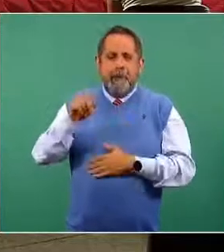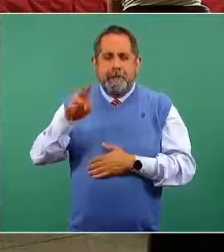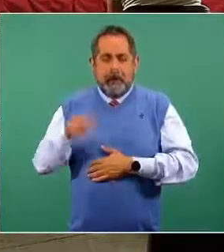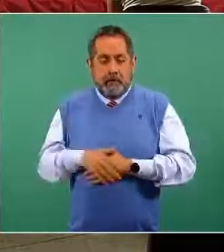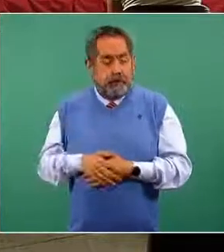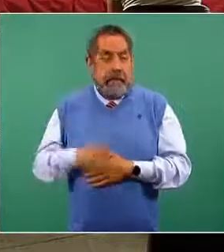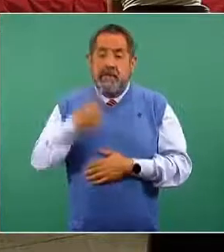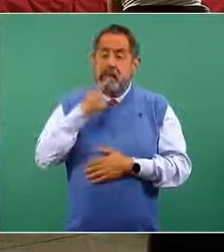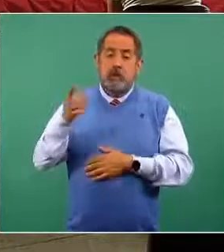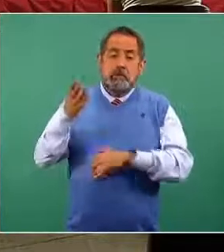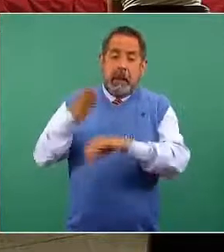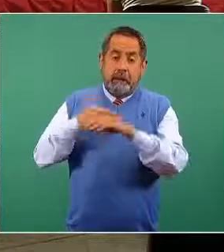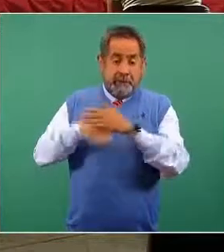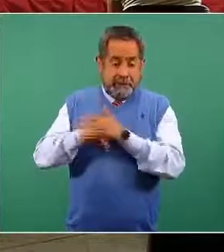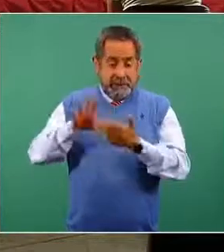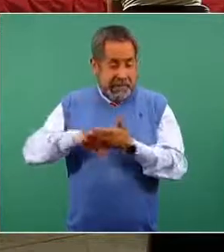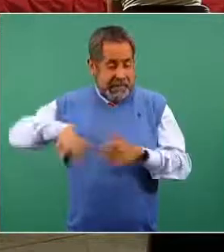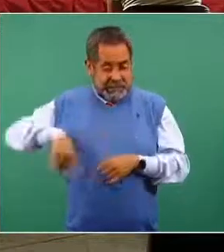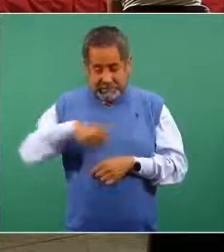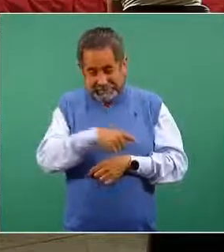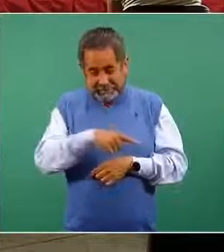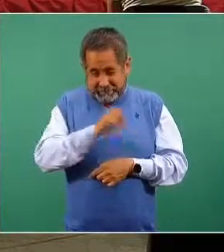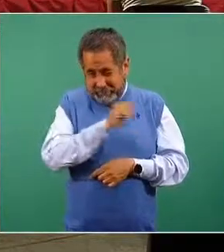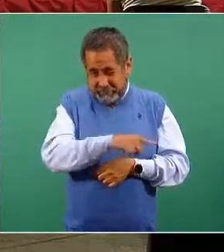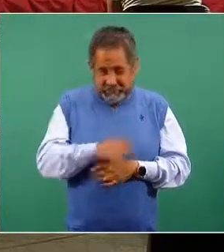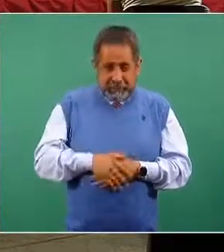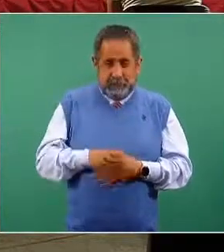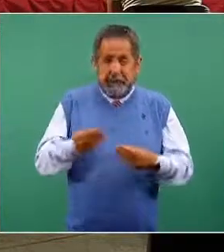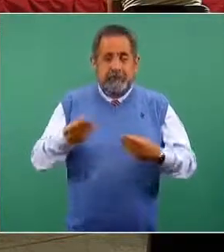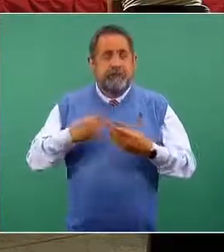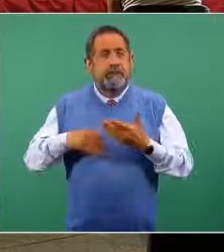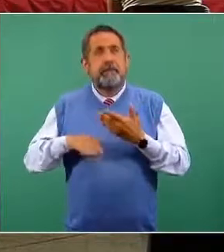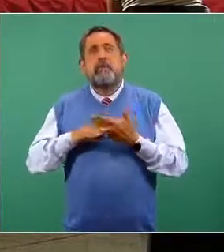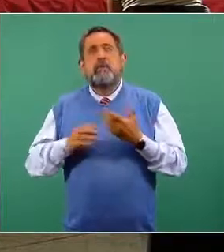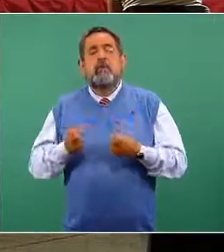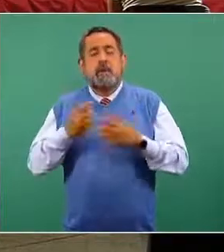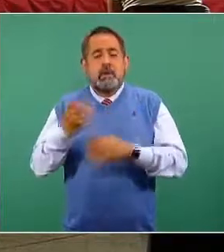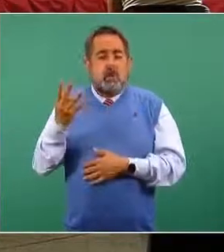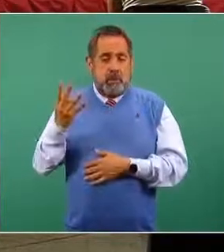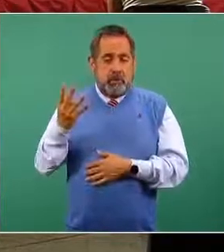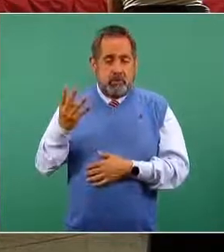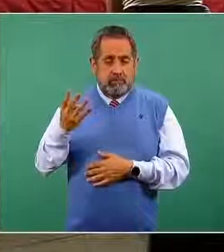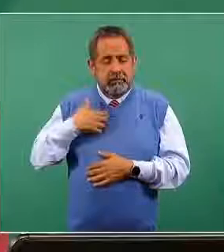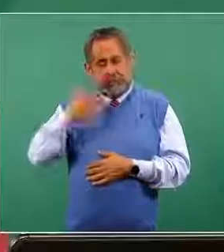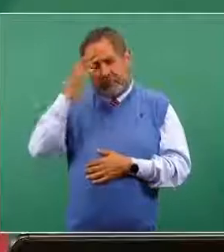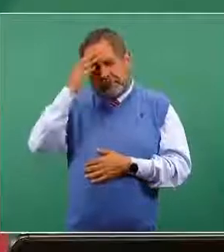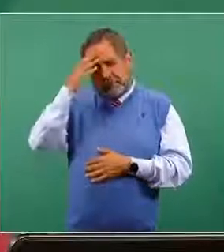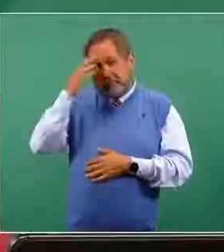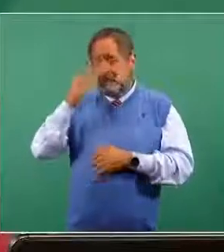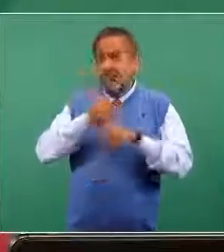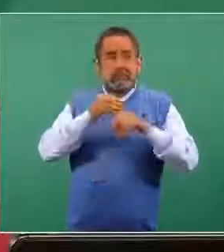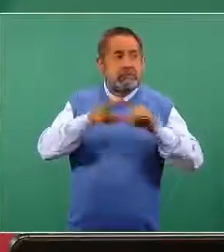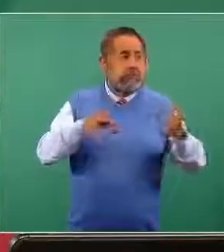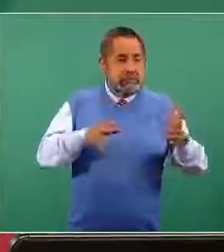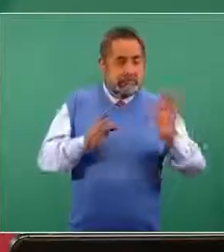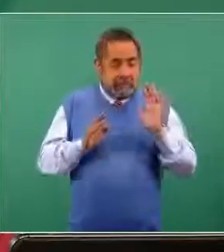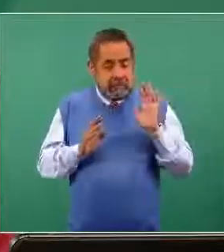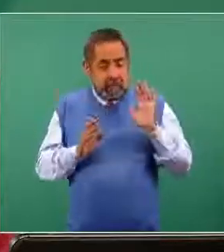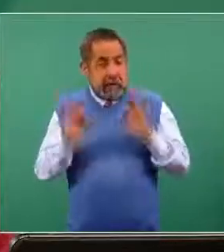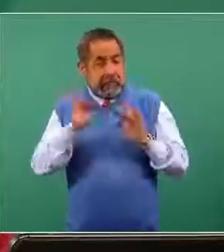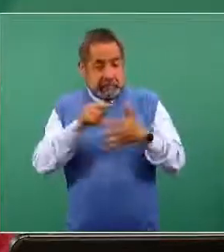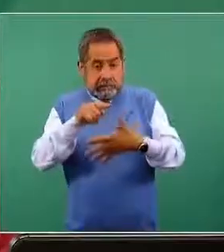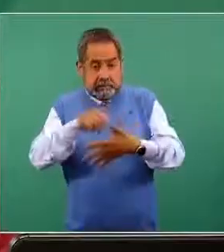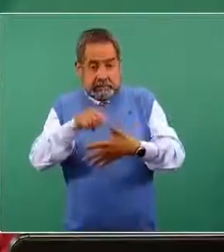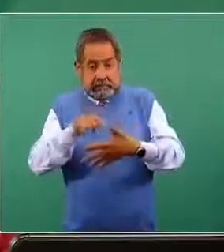denuncias penales, semejante a esta, hemos recibido hasta el momento 4 que conozcamos por los medios, quizá esta será